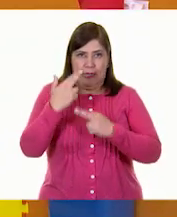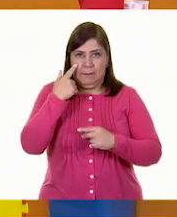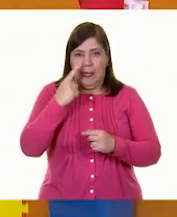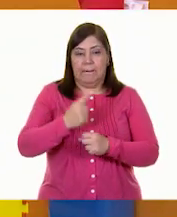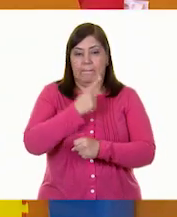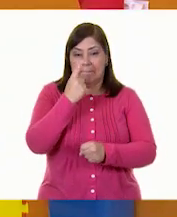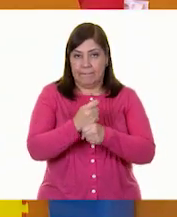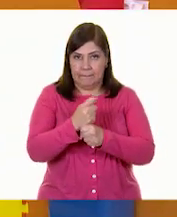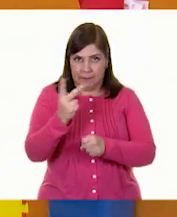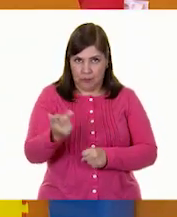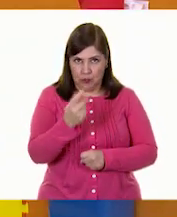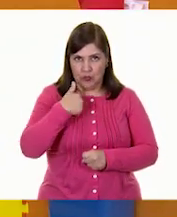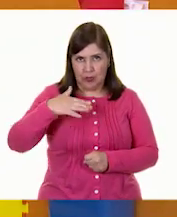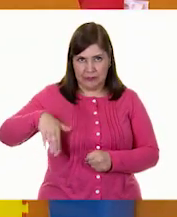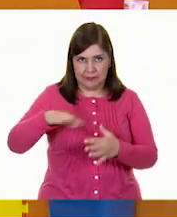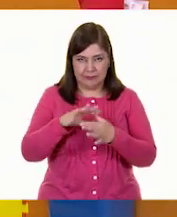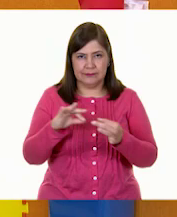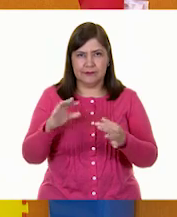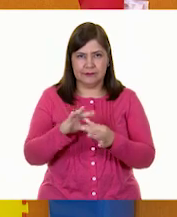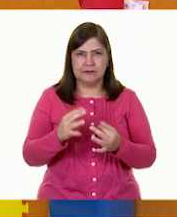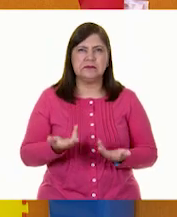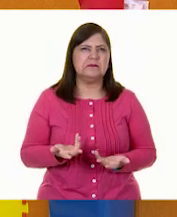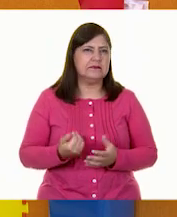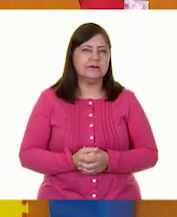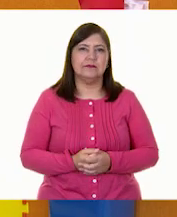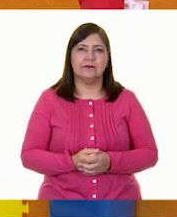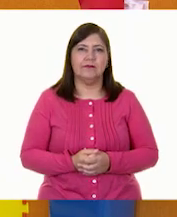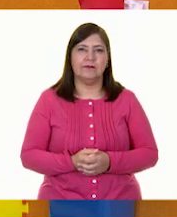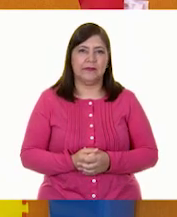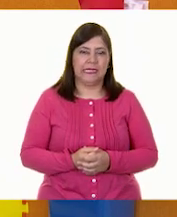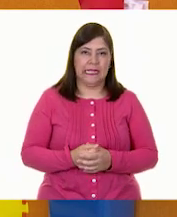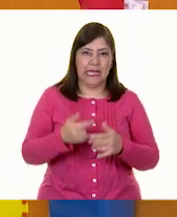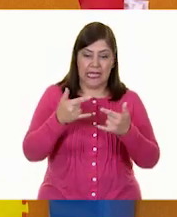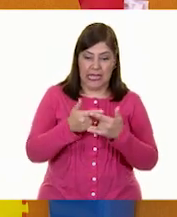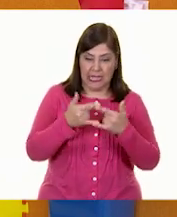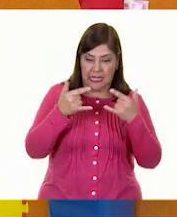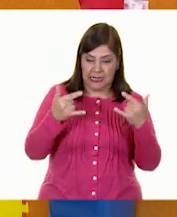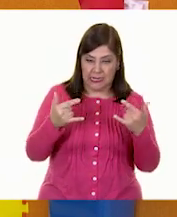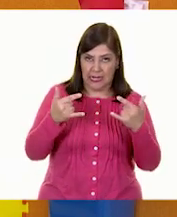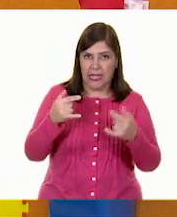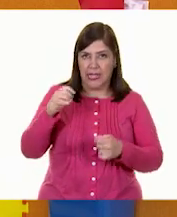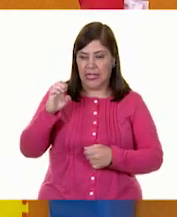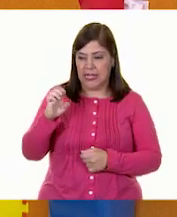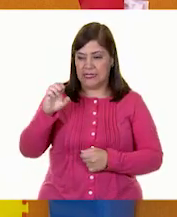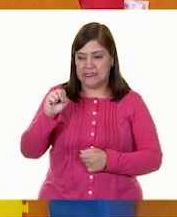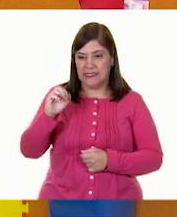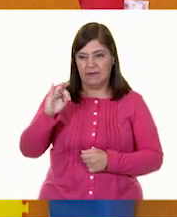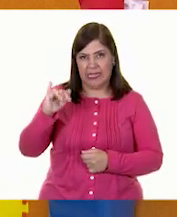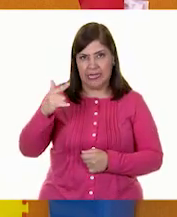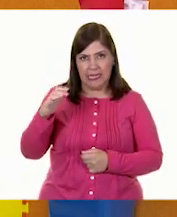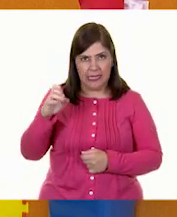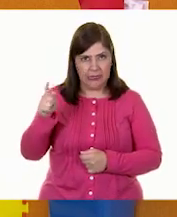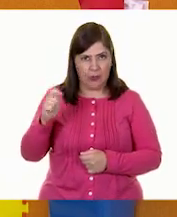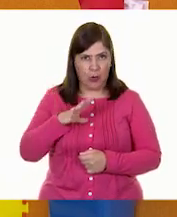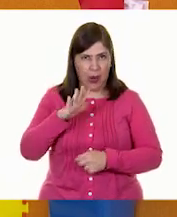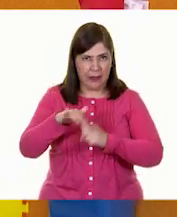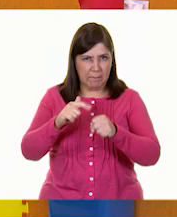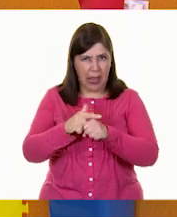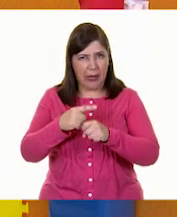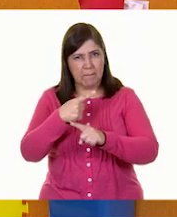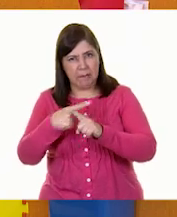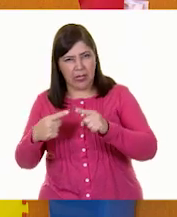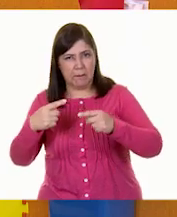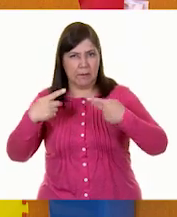les planteé al inicio. A ver. ¿Qué relación tiene esta historia de la Esfinge? No todo es tanta diversión, Mariana.